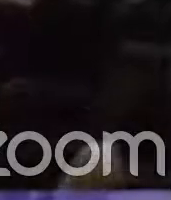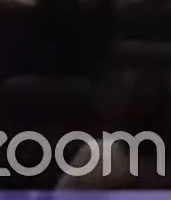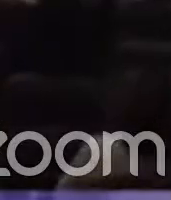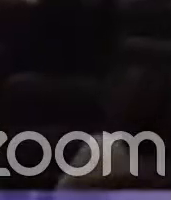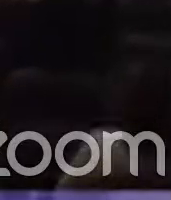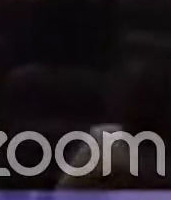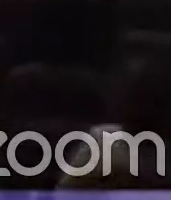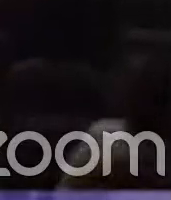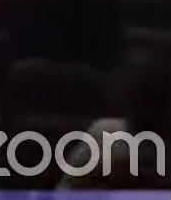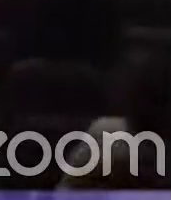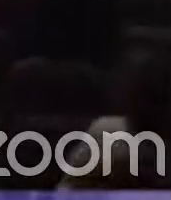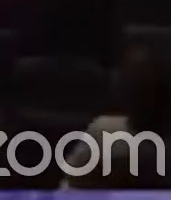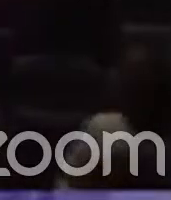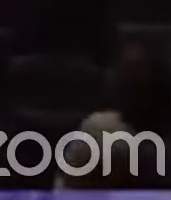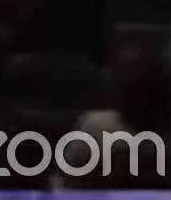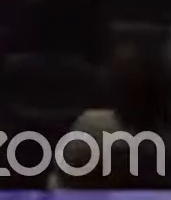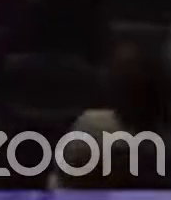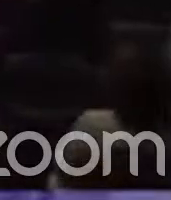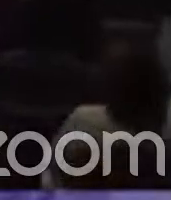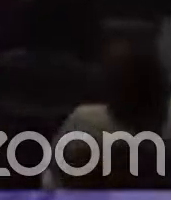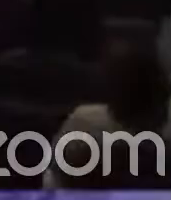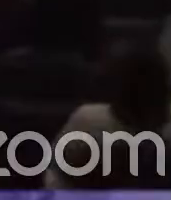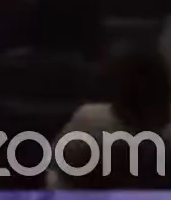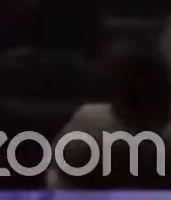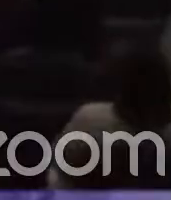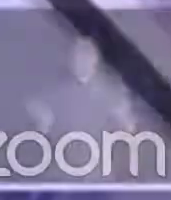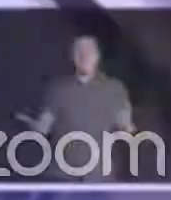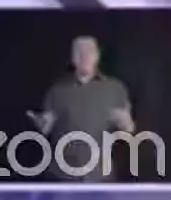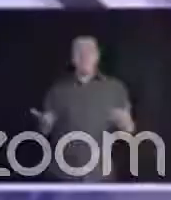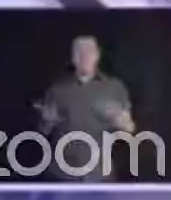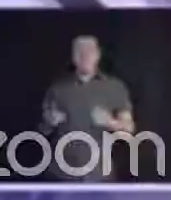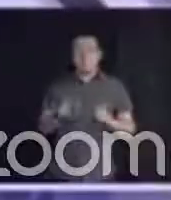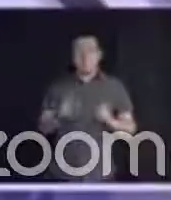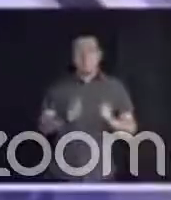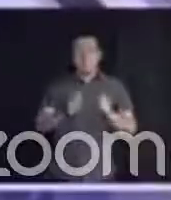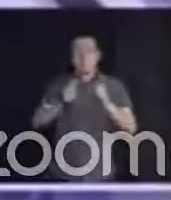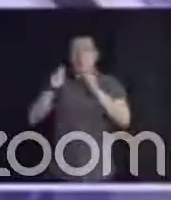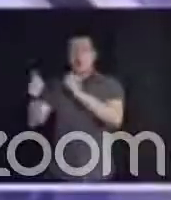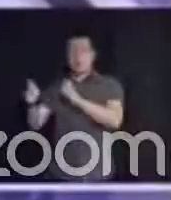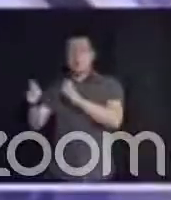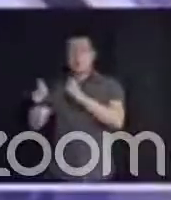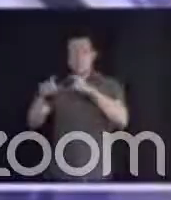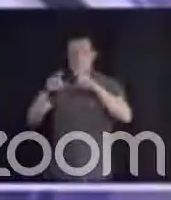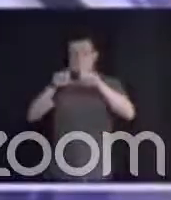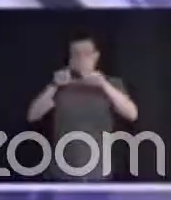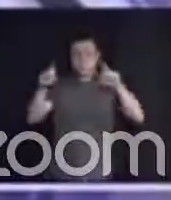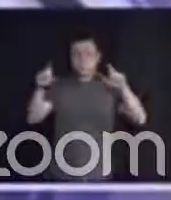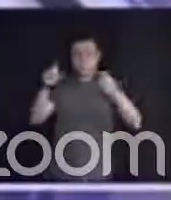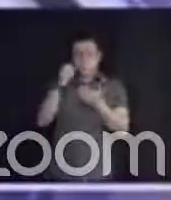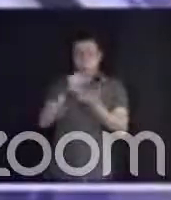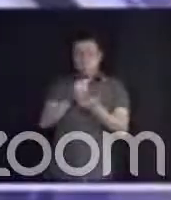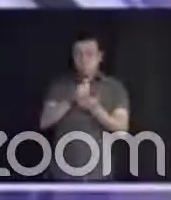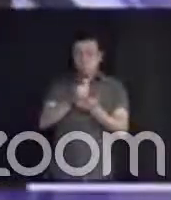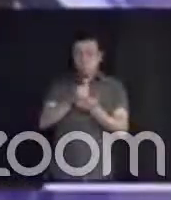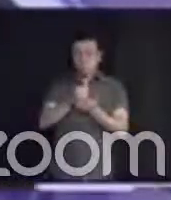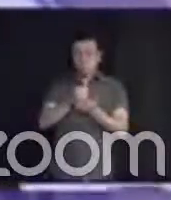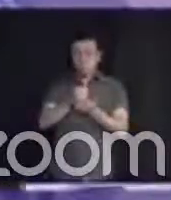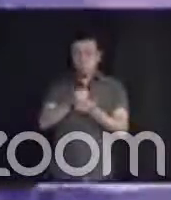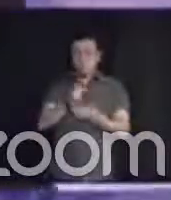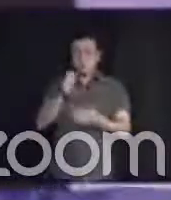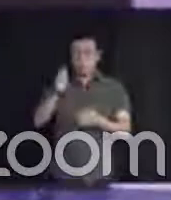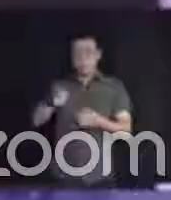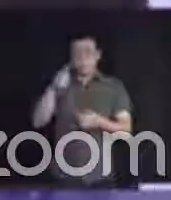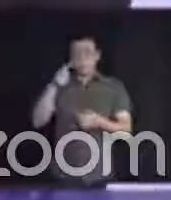Bueno, ahora voy a entregar un lingote de oro se los voy a enseñar antes.